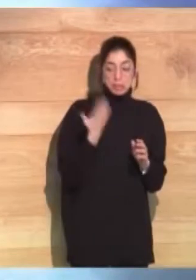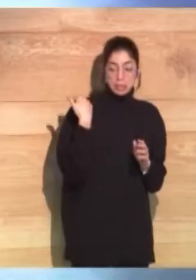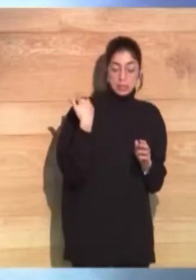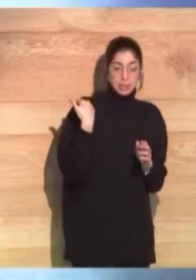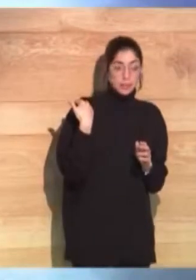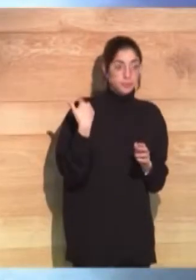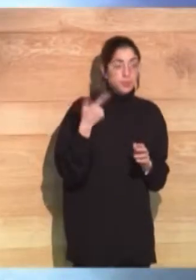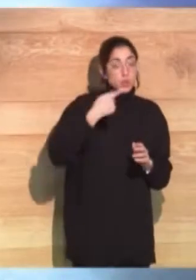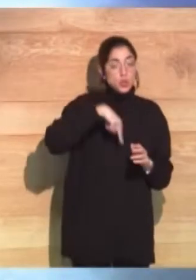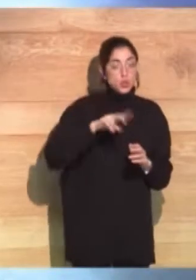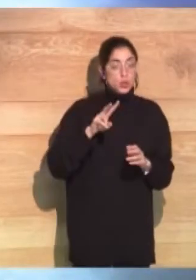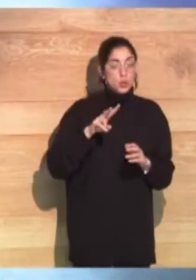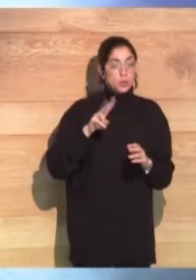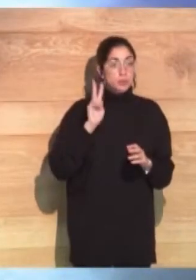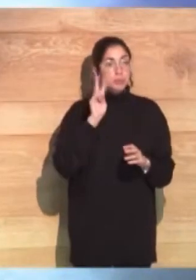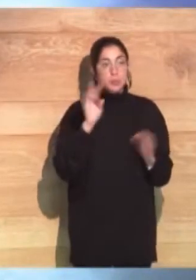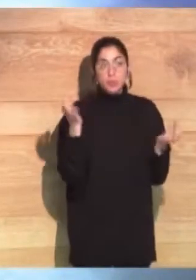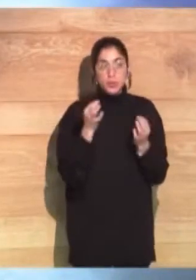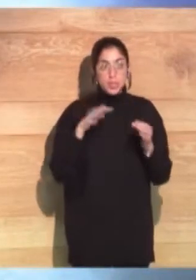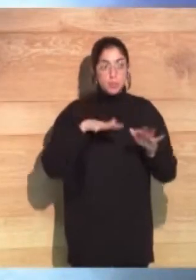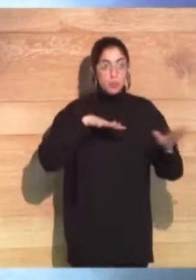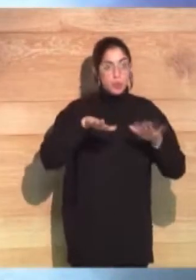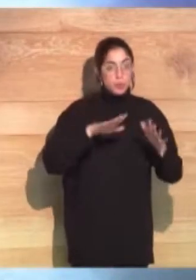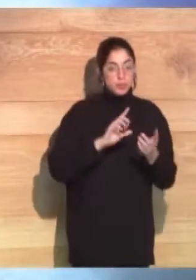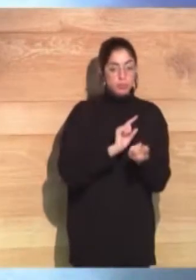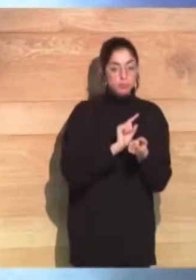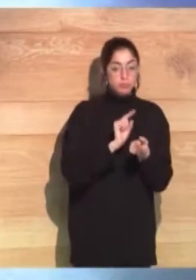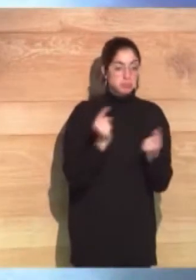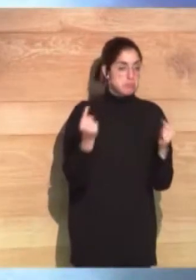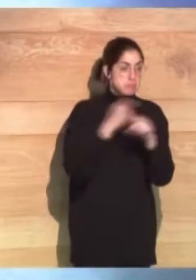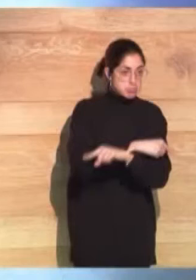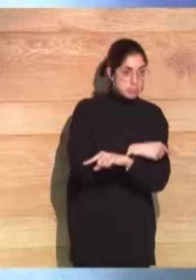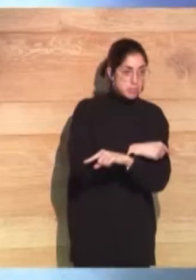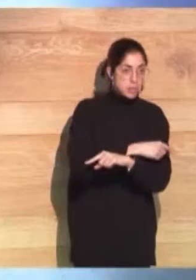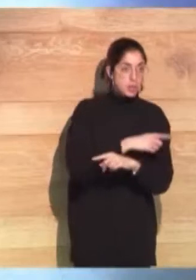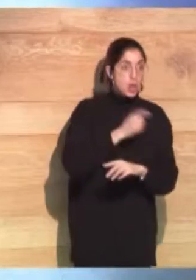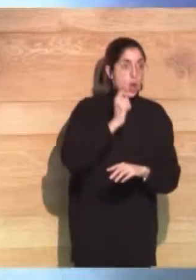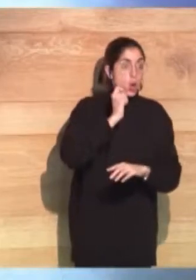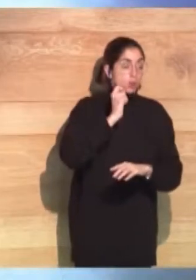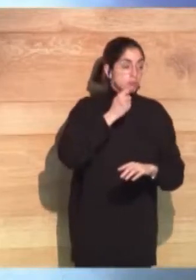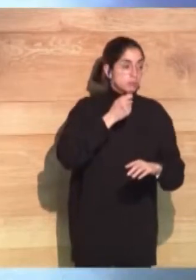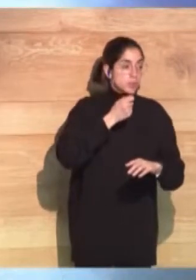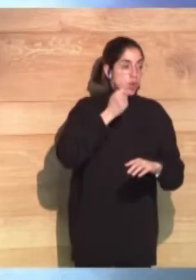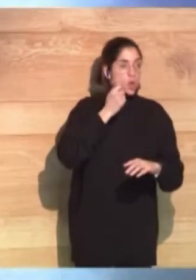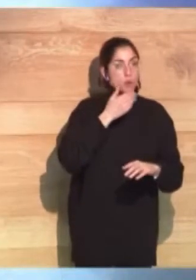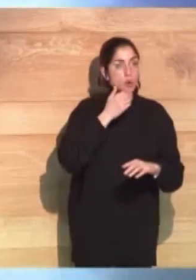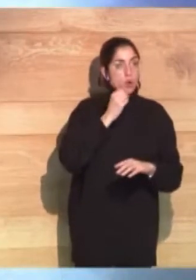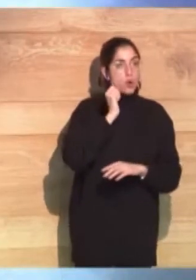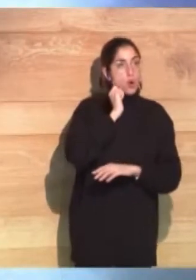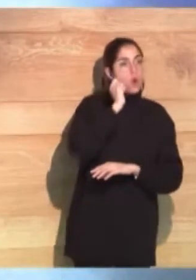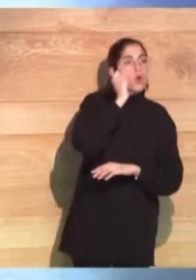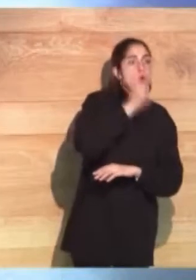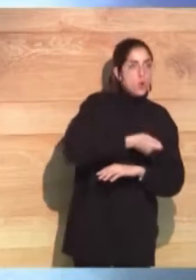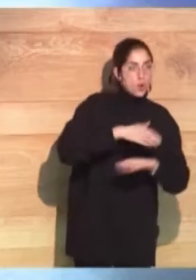hemos visto un movimiento inverso en nuestros países. Volvemos a ver golpes de Estado, que era algo que la Unión Africana y todos los